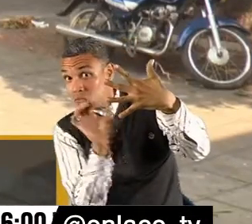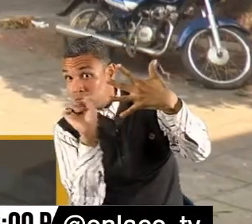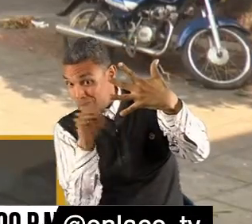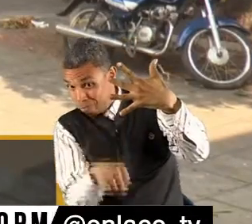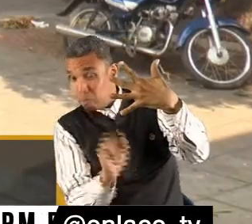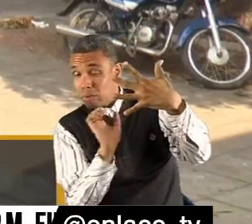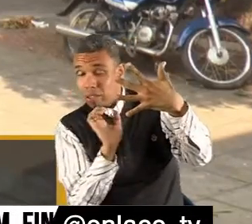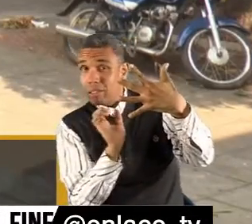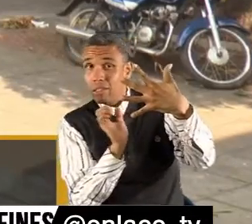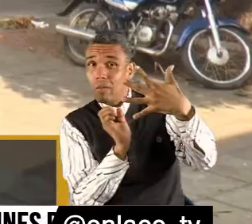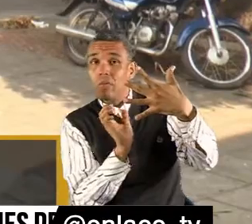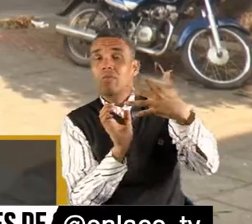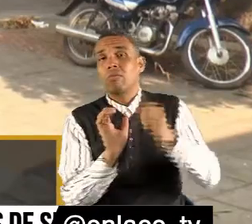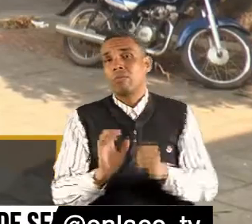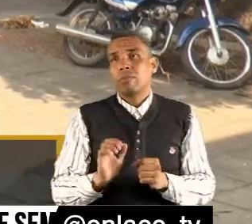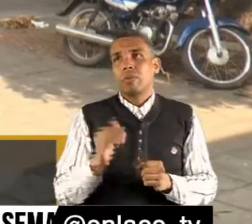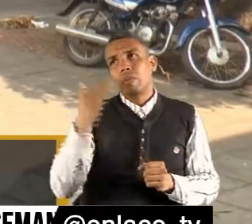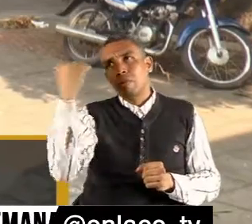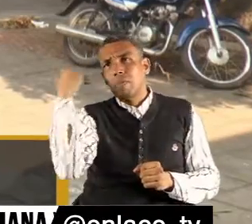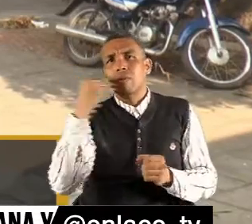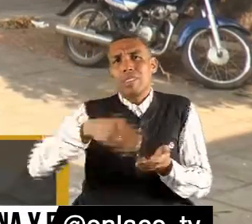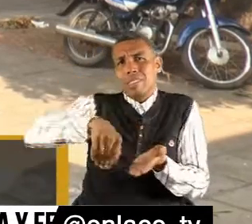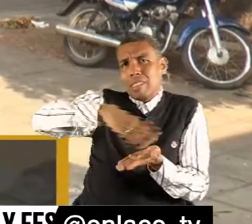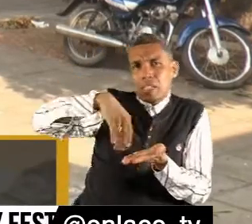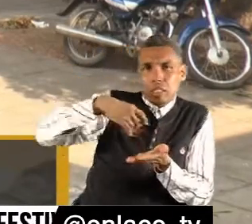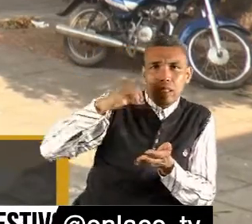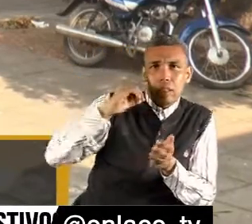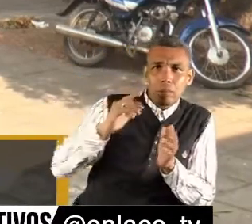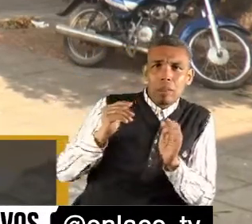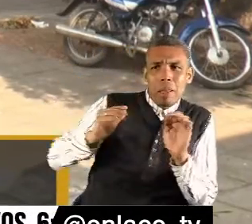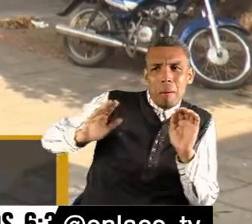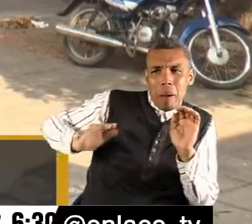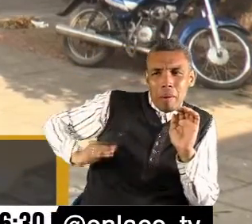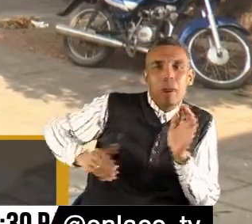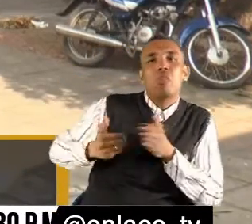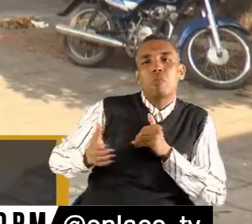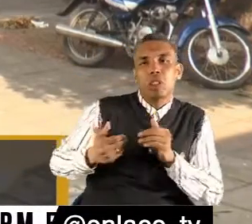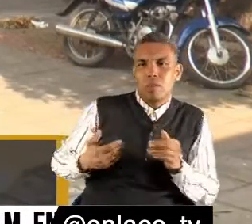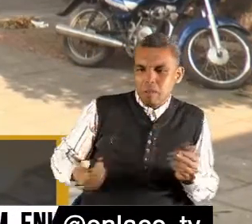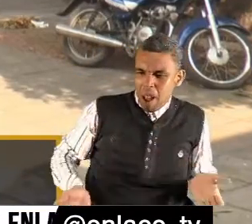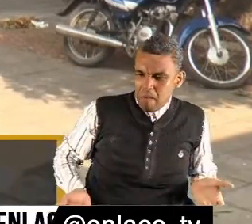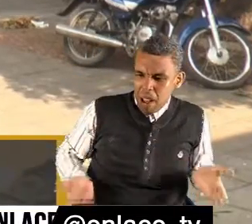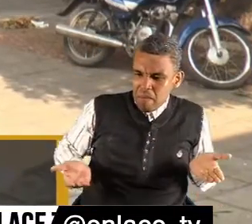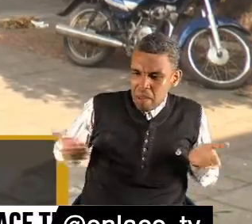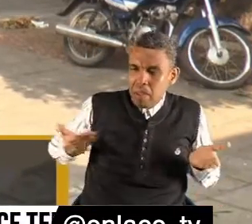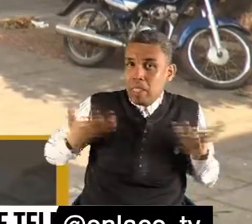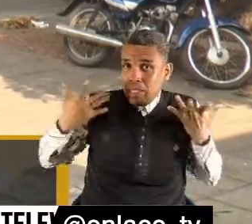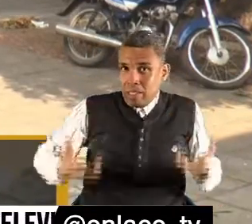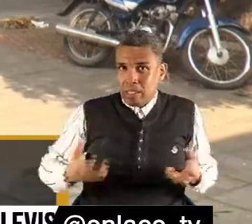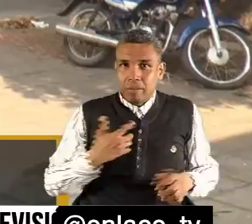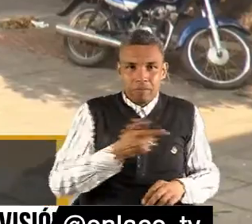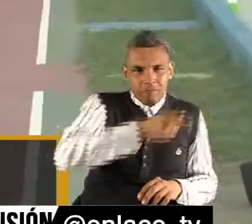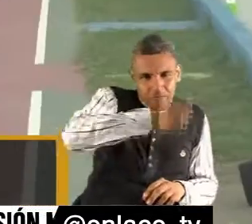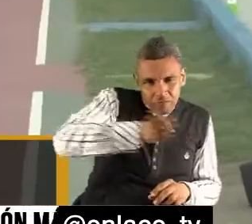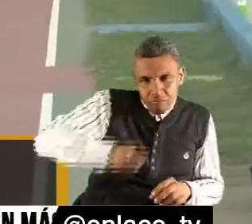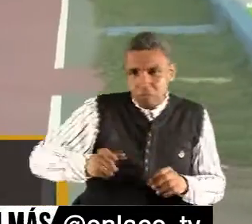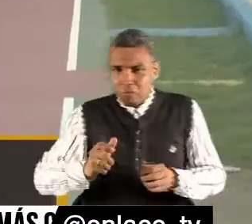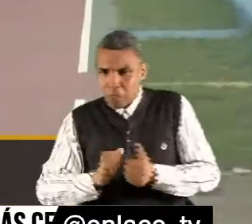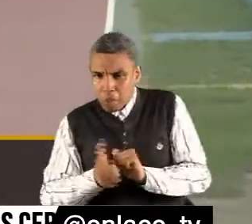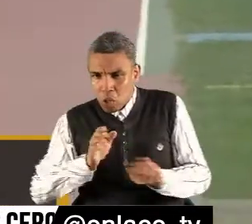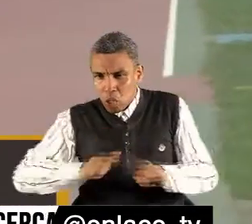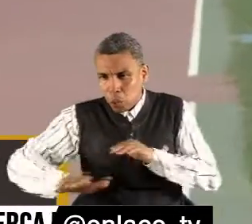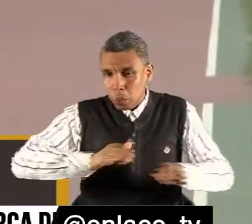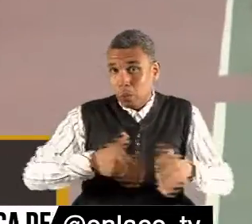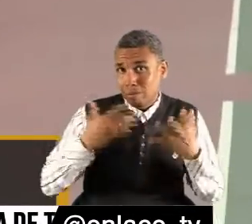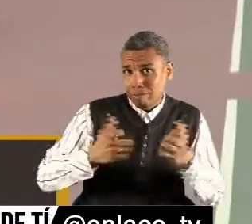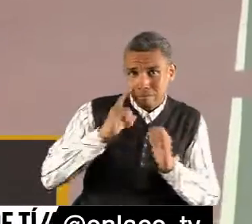ya como 6 años que no estoy en Selección Santander, pero volví nuevamente para buscar nuevamente la motivación que nuestros deportistas salgan adelante. Los patinadores